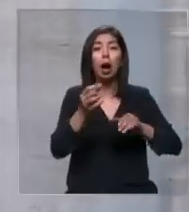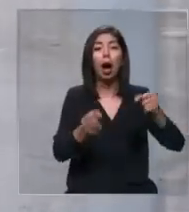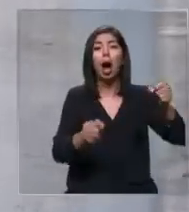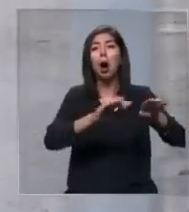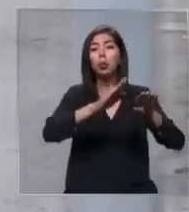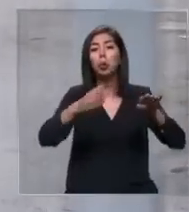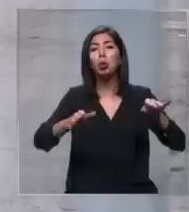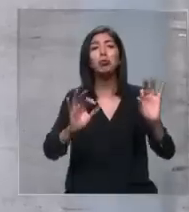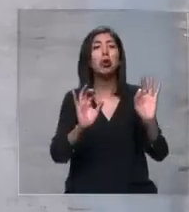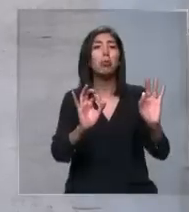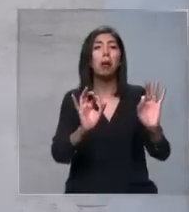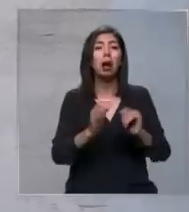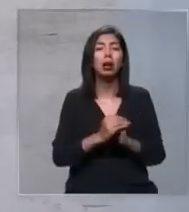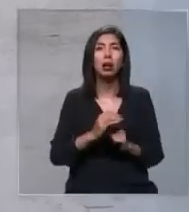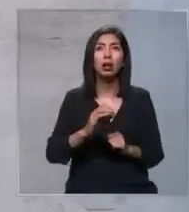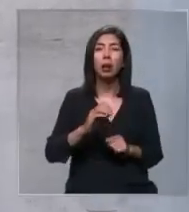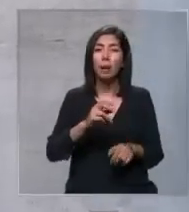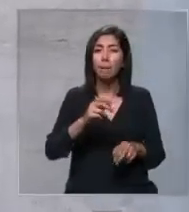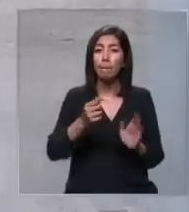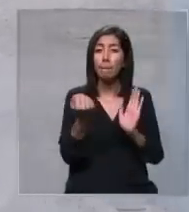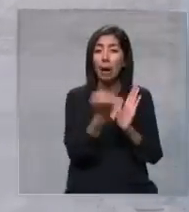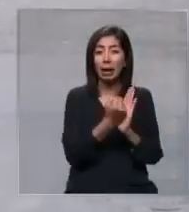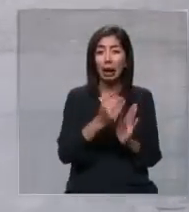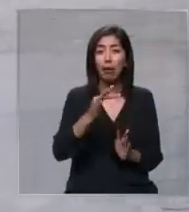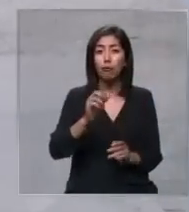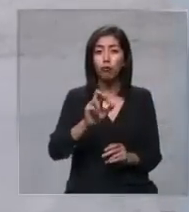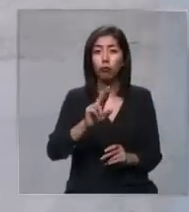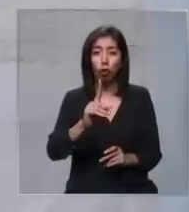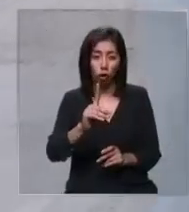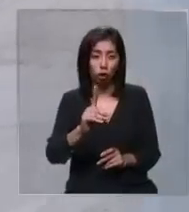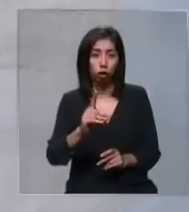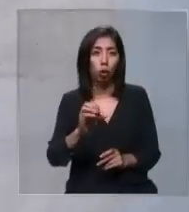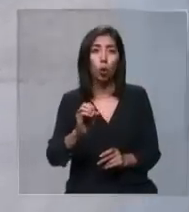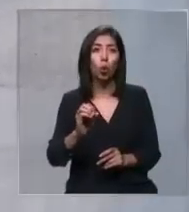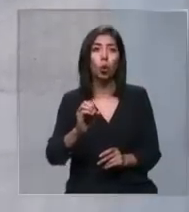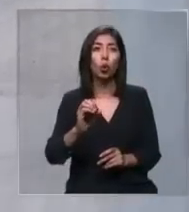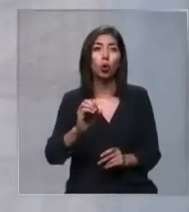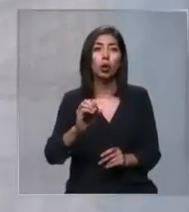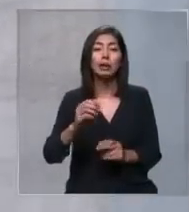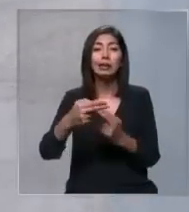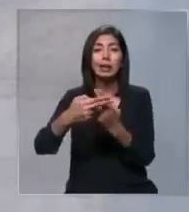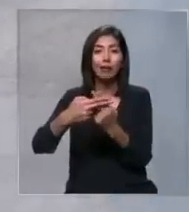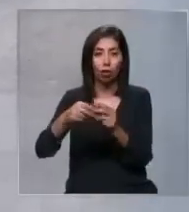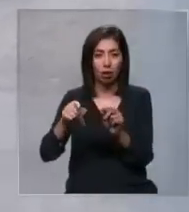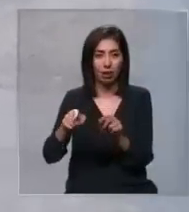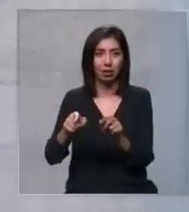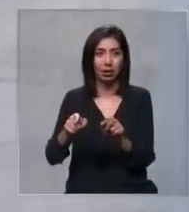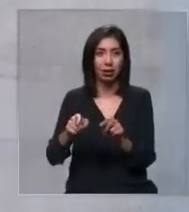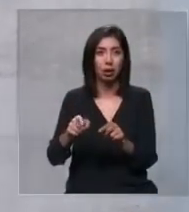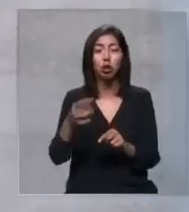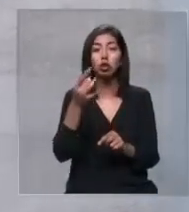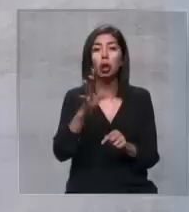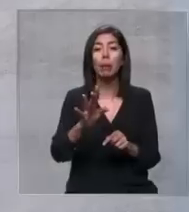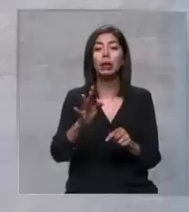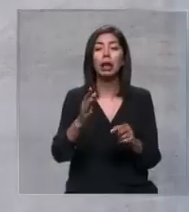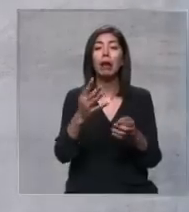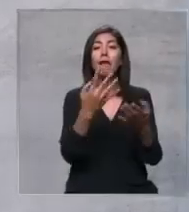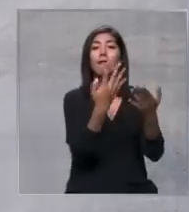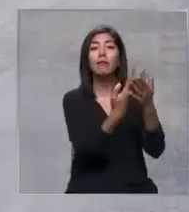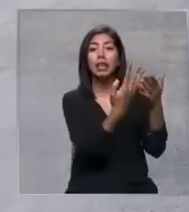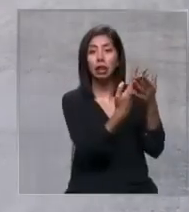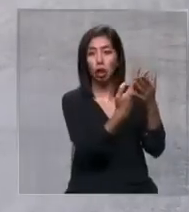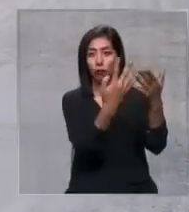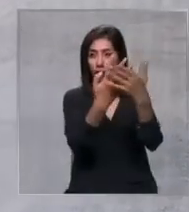camionetas Chevrolet, me parece que eran, o Ford, ¿ya? Sin ningún tipo de protección, salvo una lámina de seguridad en los vidrios para